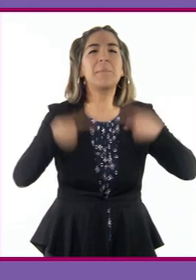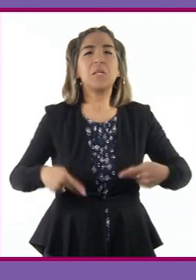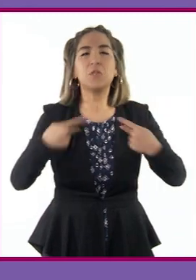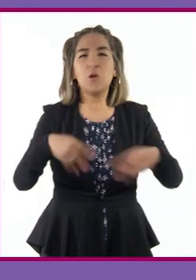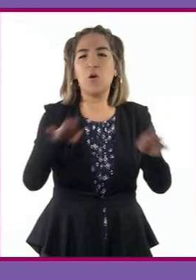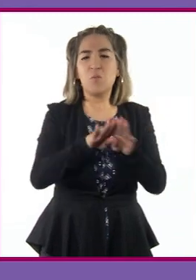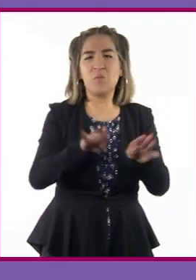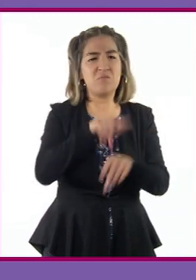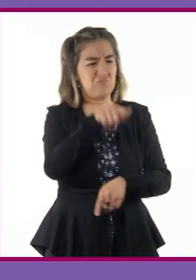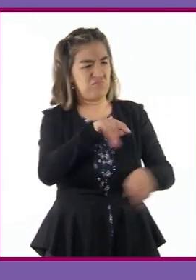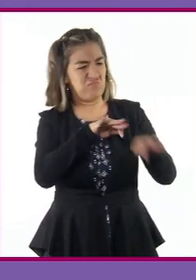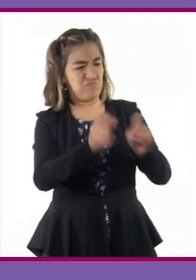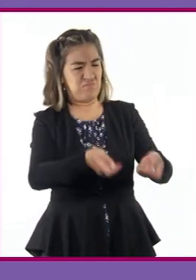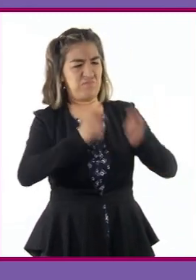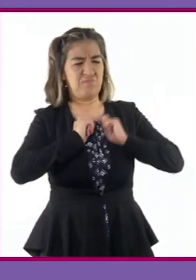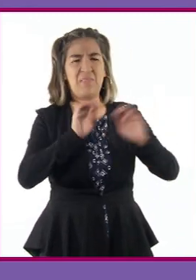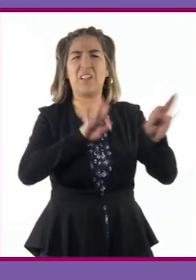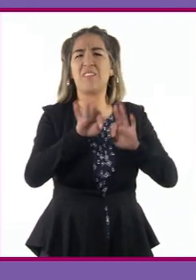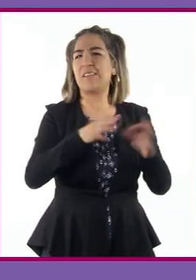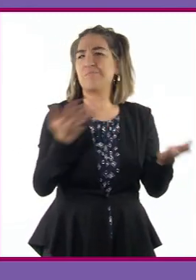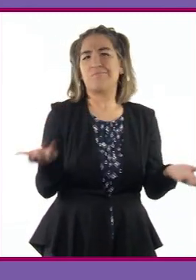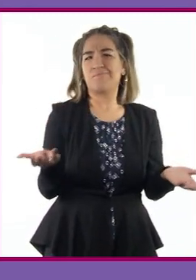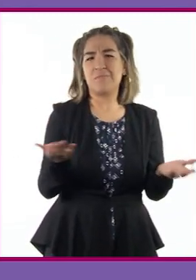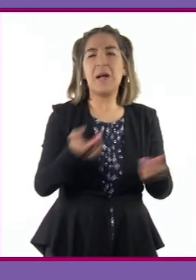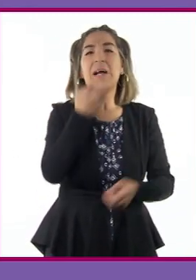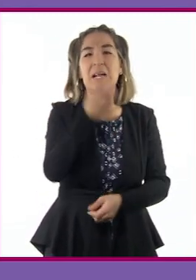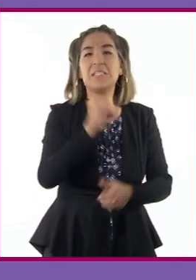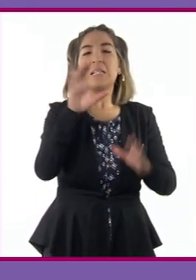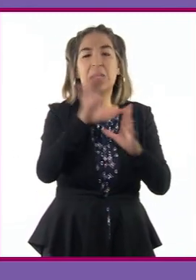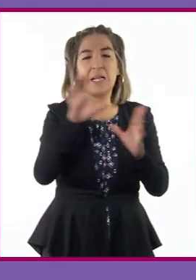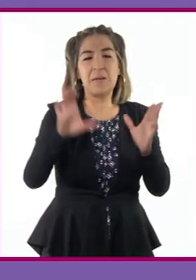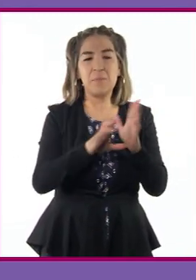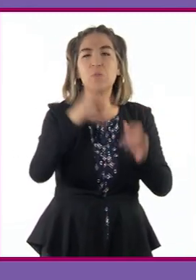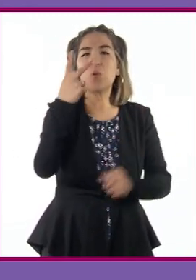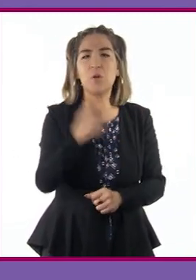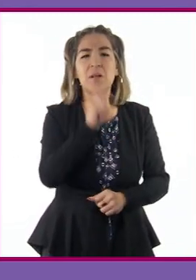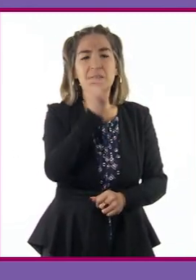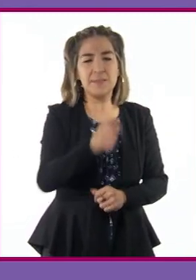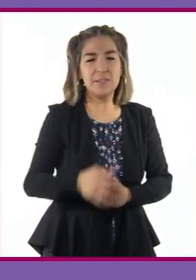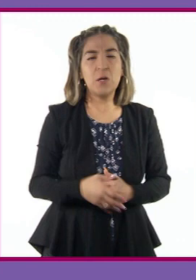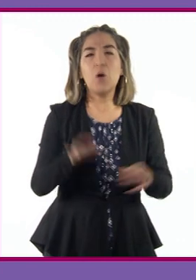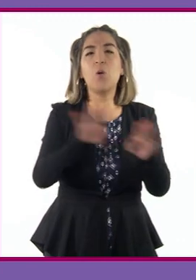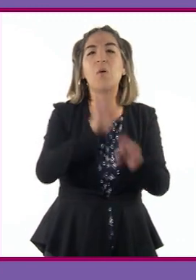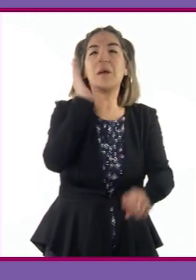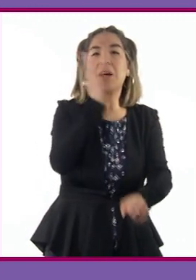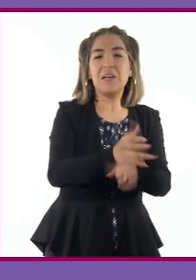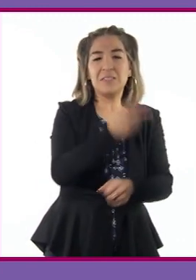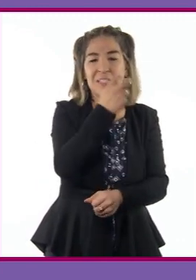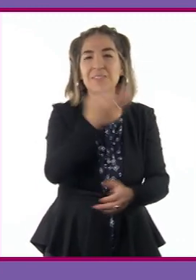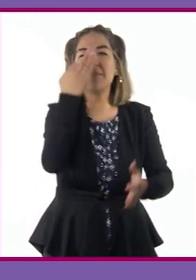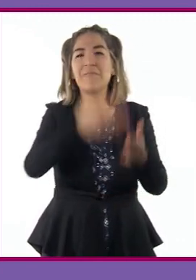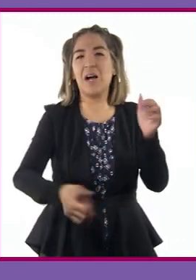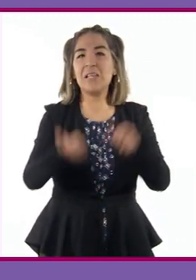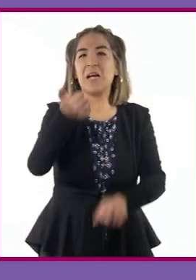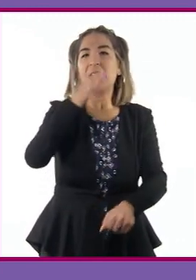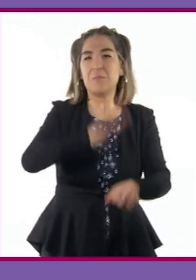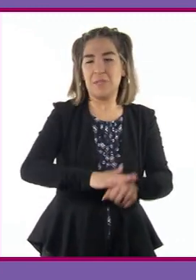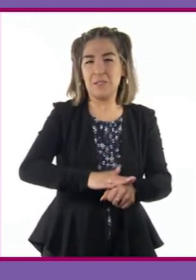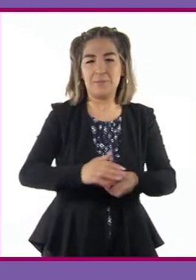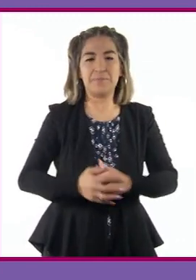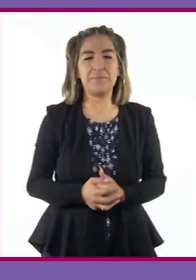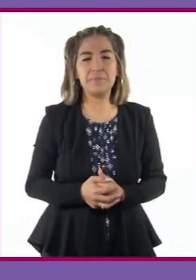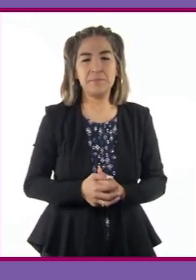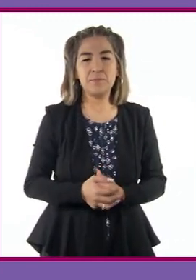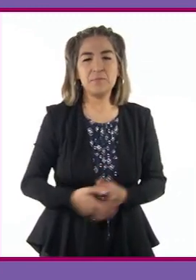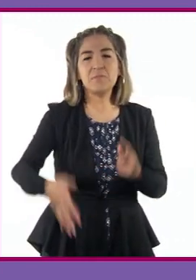persona inhabilitada. El capítulo 2 de esta ley federal refiere a las sanciones por faltas administrativas,